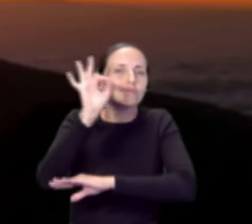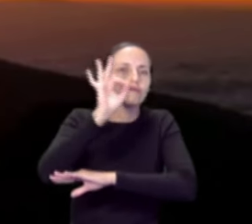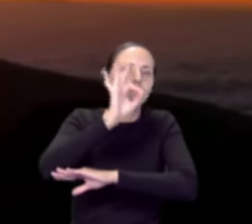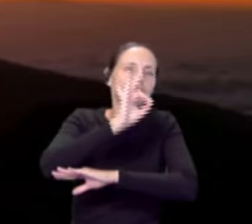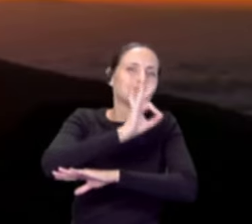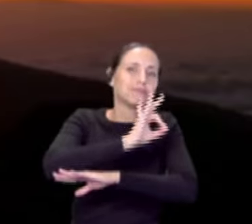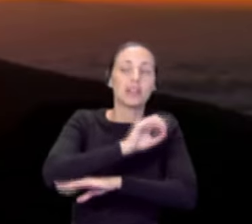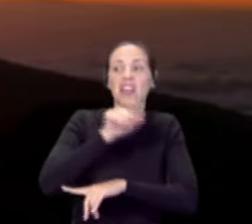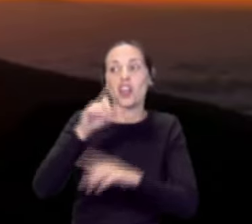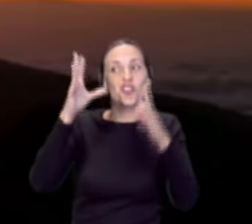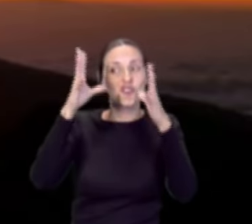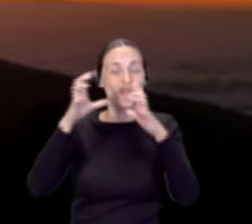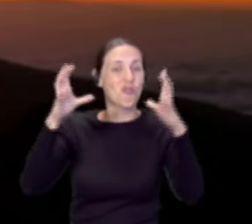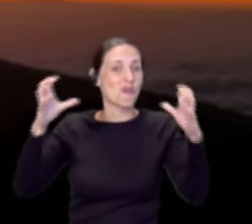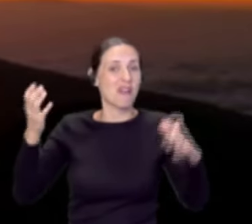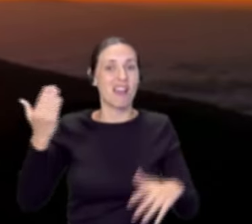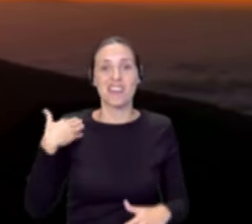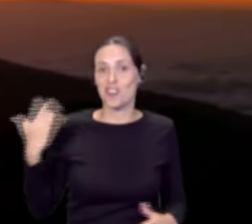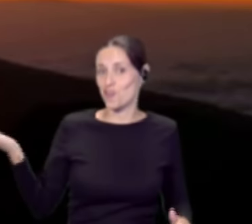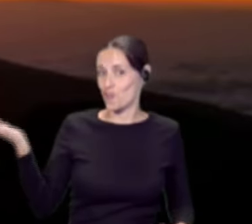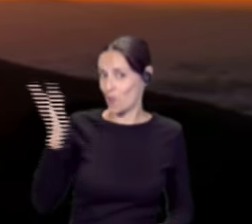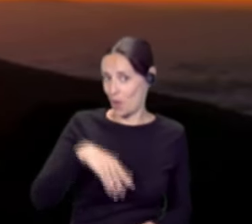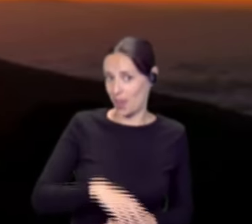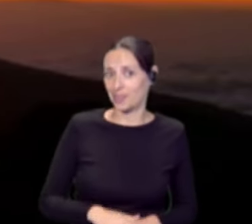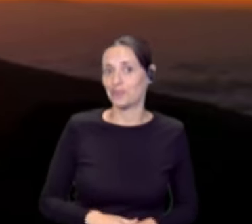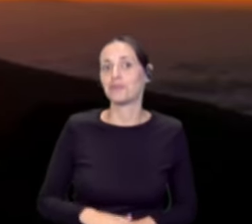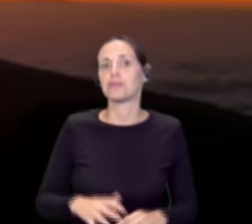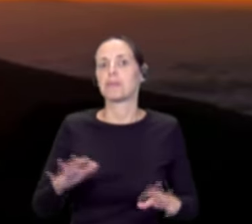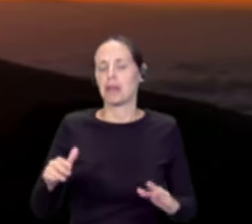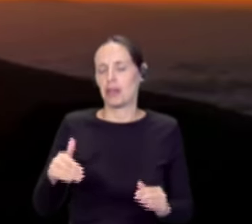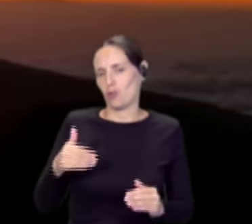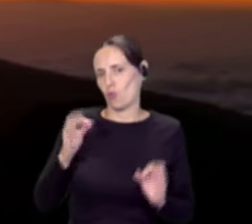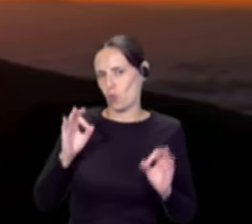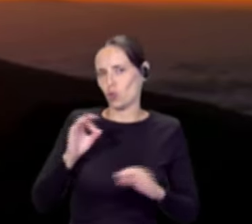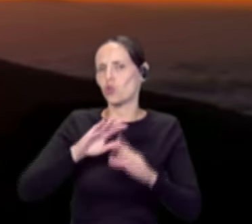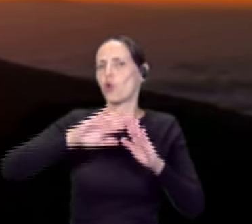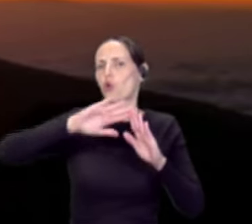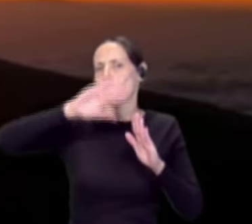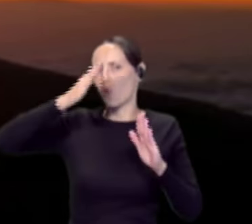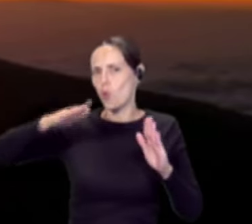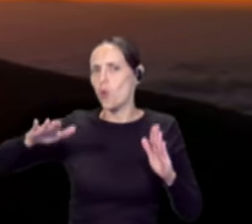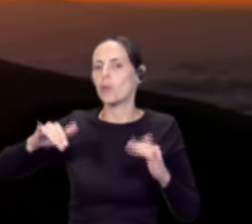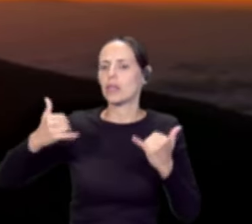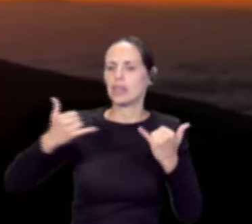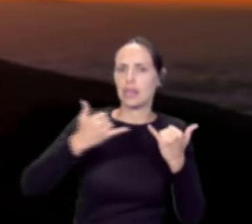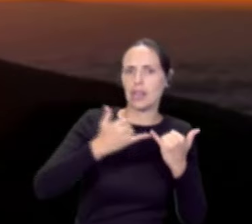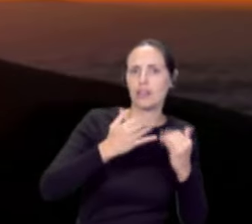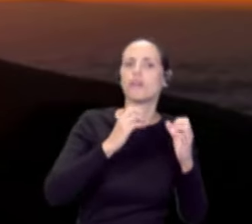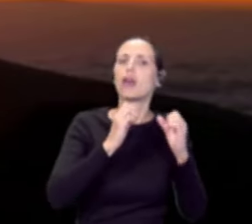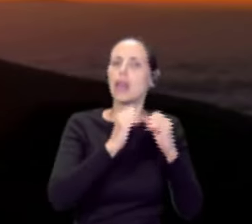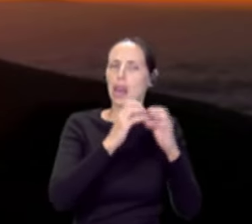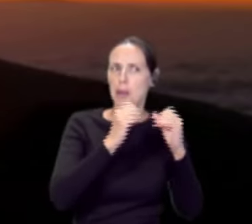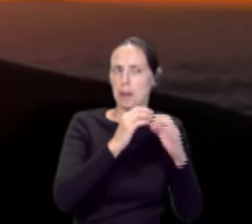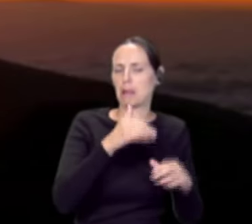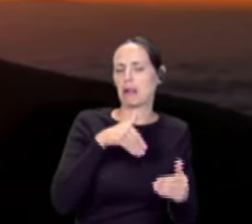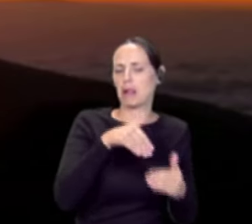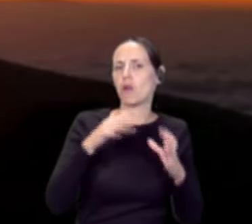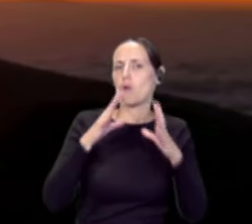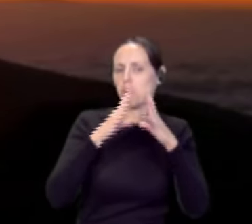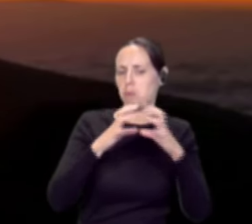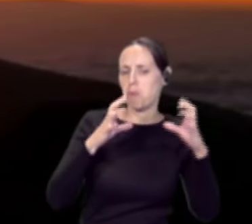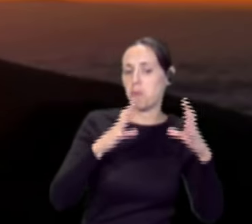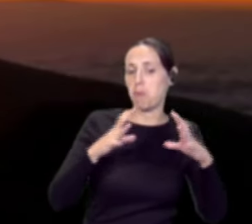Ahí no había nubes ayer. Sí que esperamos que las nubes lleguen a las zonas de cumbre, tanto de Tenerife como de La Palma, que la nubosidad pueda llegar a